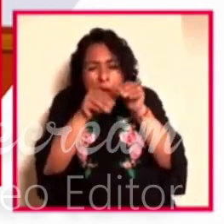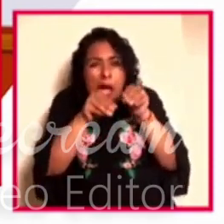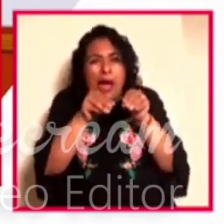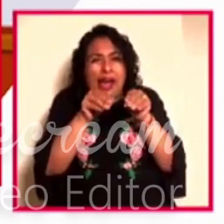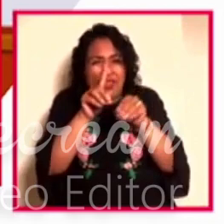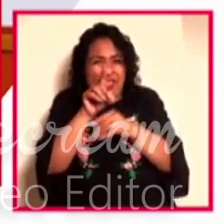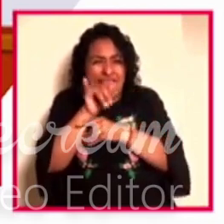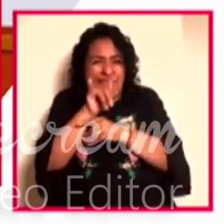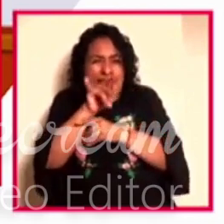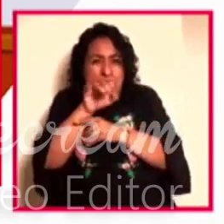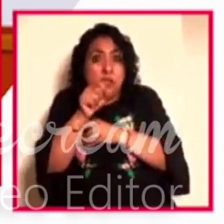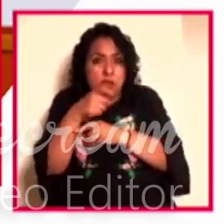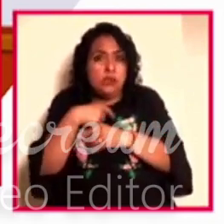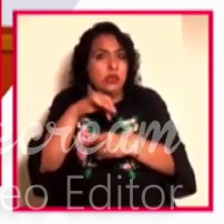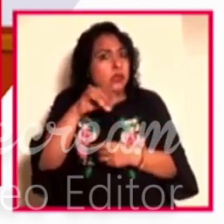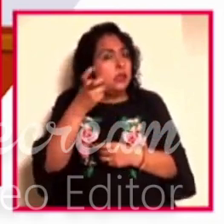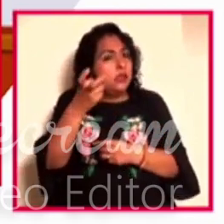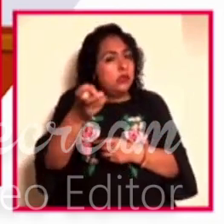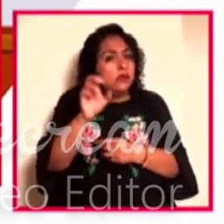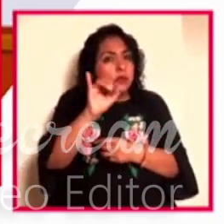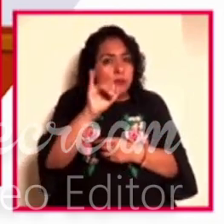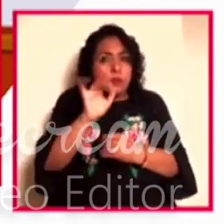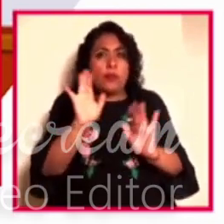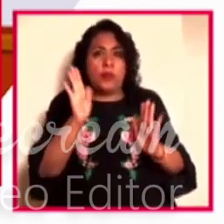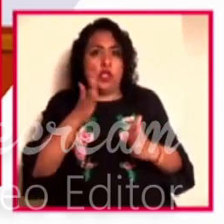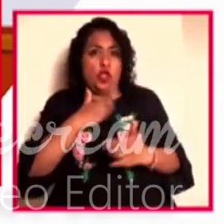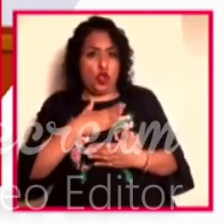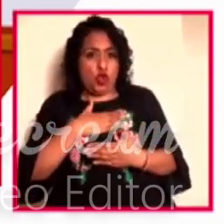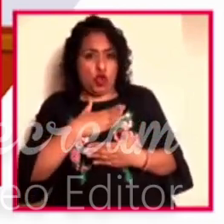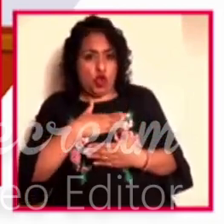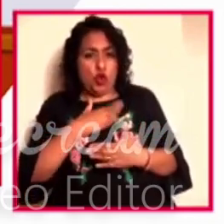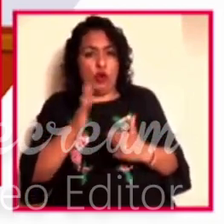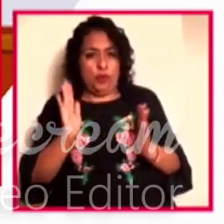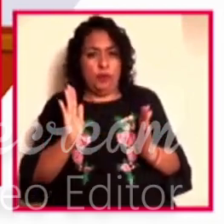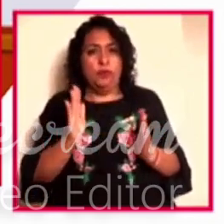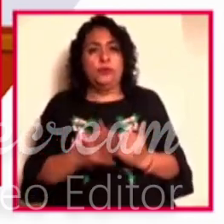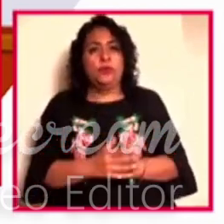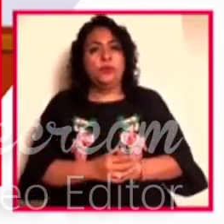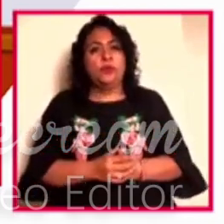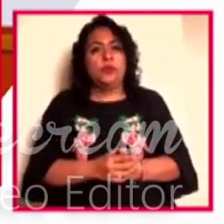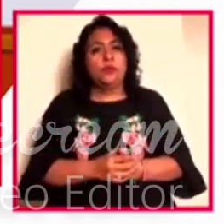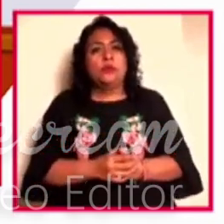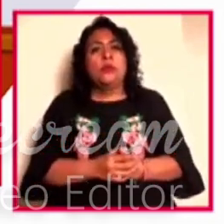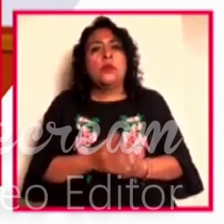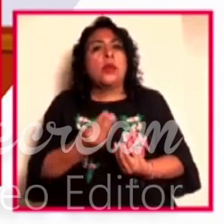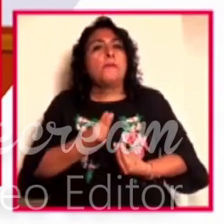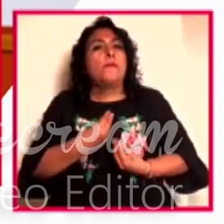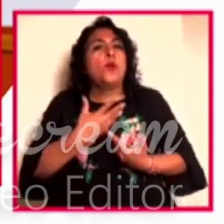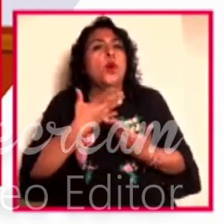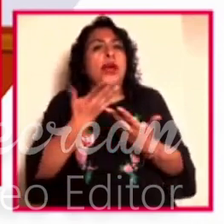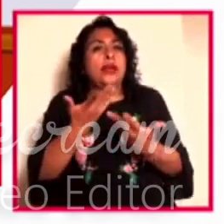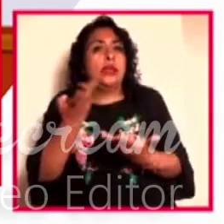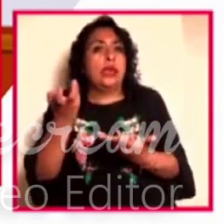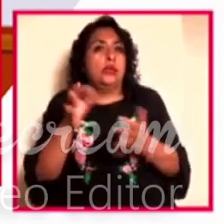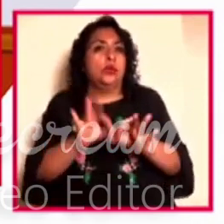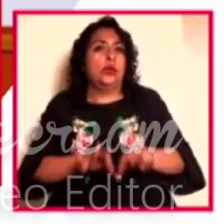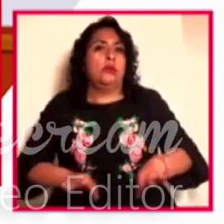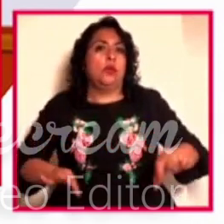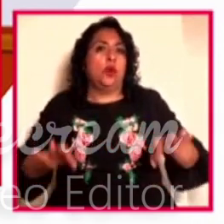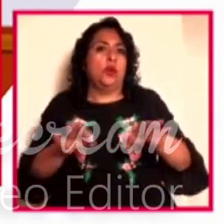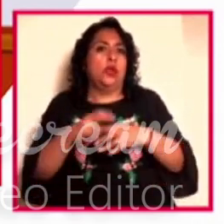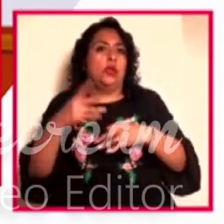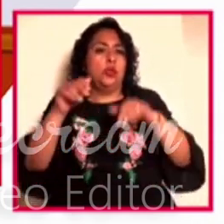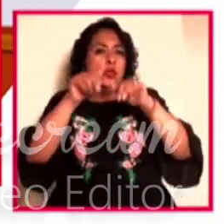Y yo me quedo precisamente, digamos, con la poética de su arte musical,